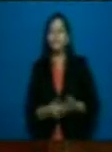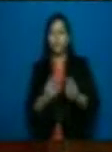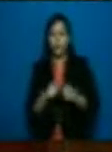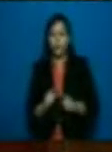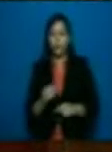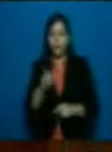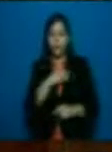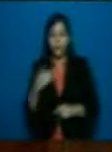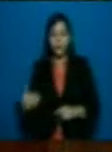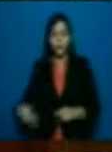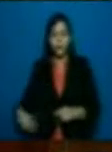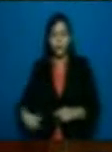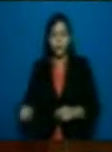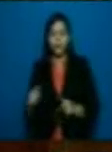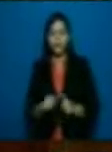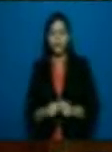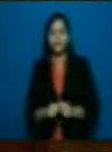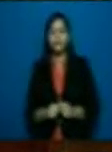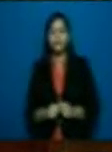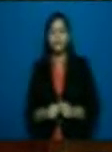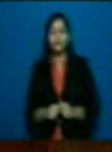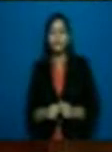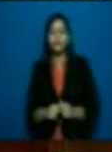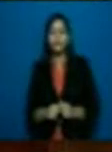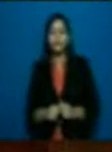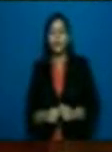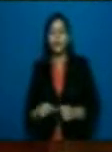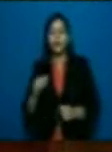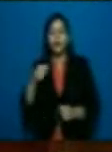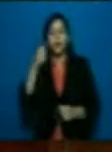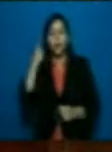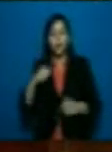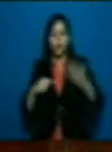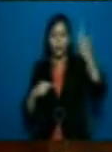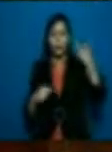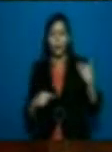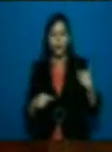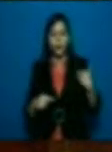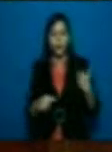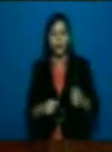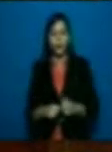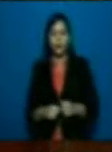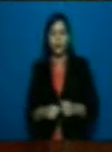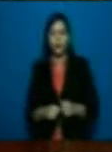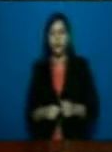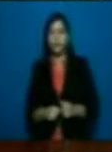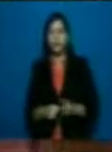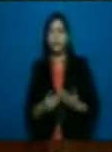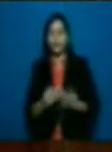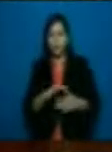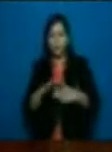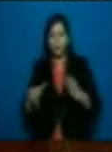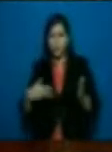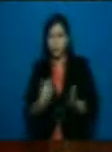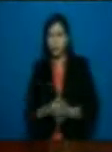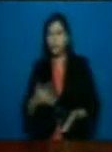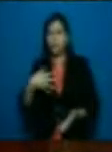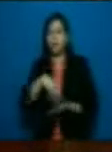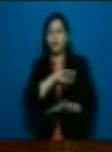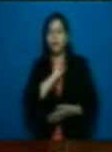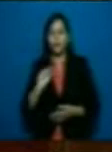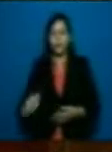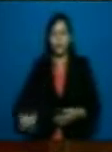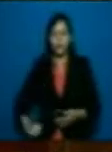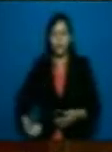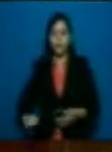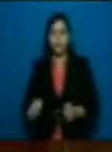parlamento latinoamericano señoras y señores amigos todos pueblo salvadoreño